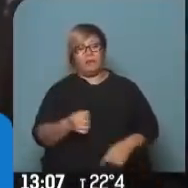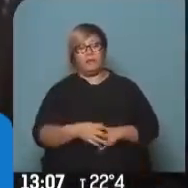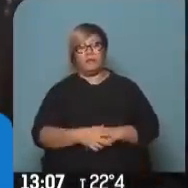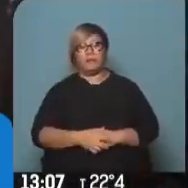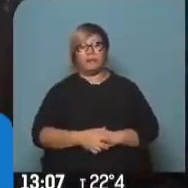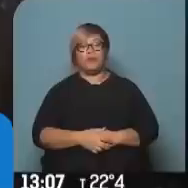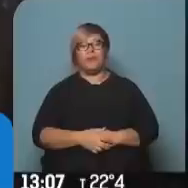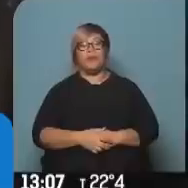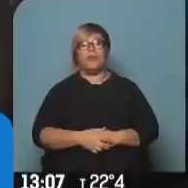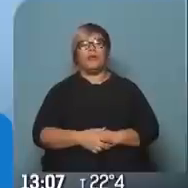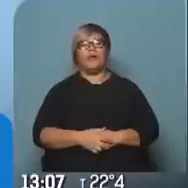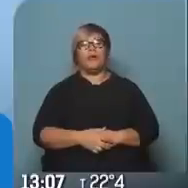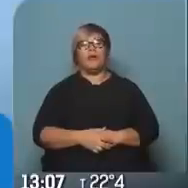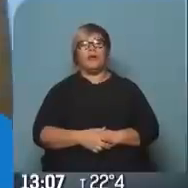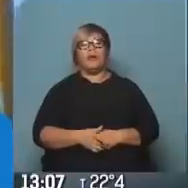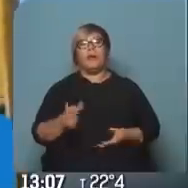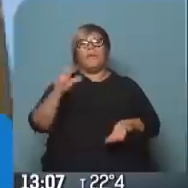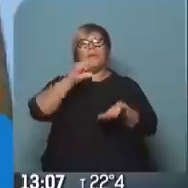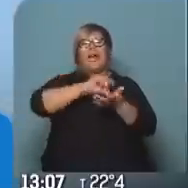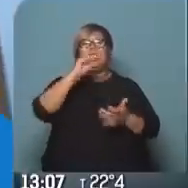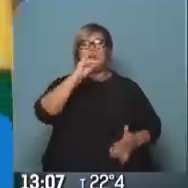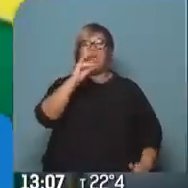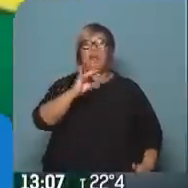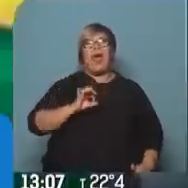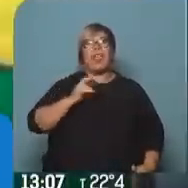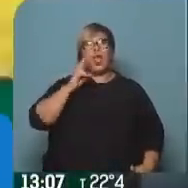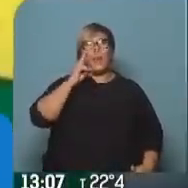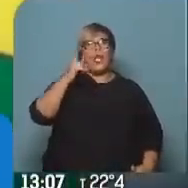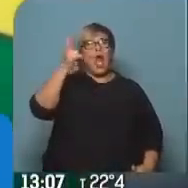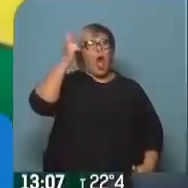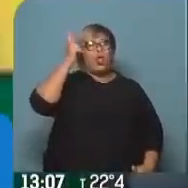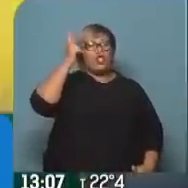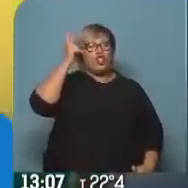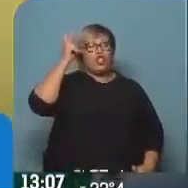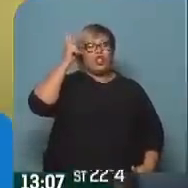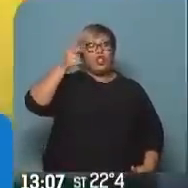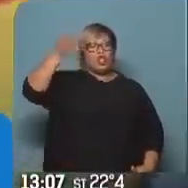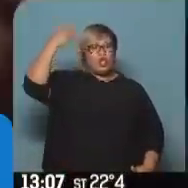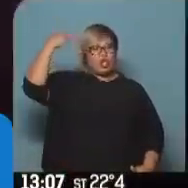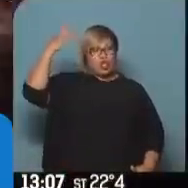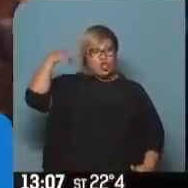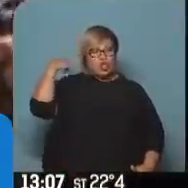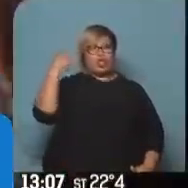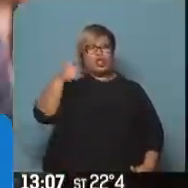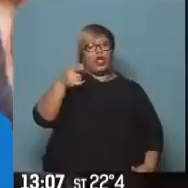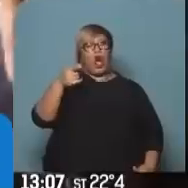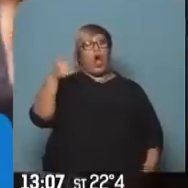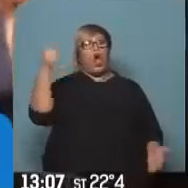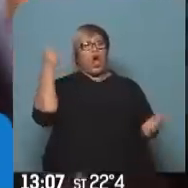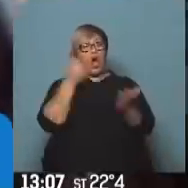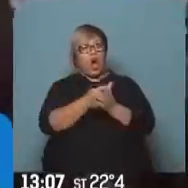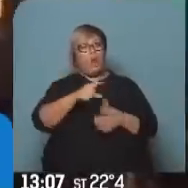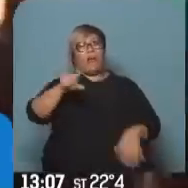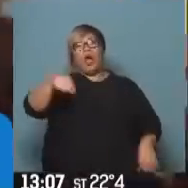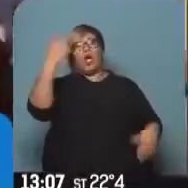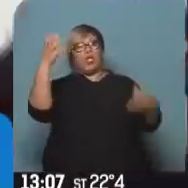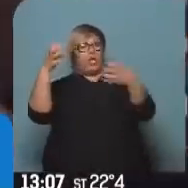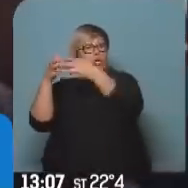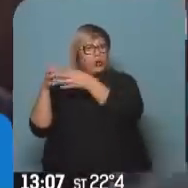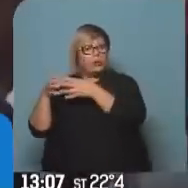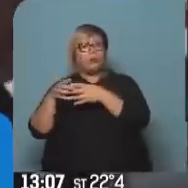intentos golpistas como el que sufrió Bolivia en 2008, cuando sectores del Oriente Rico se levantaron contra el mandatario